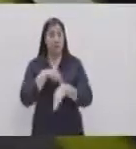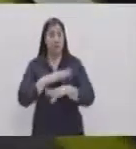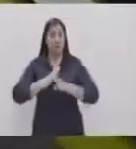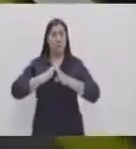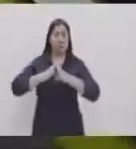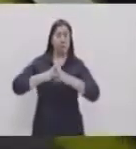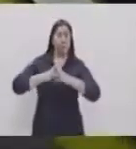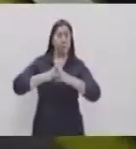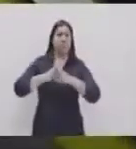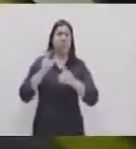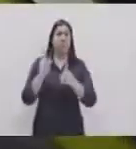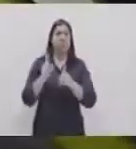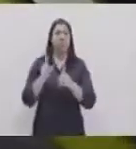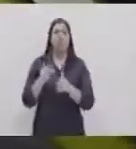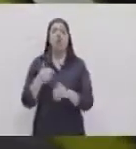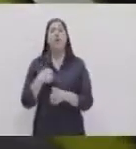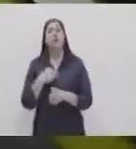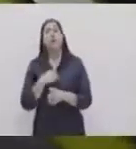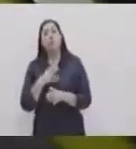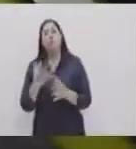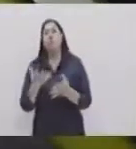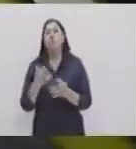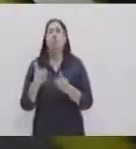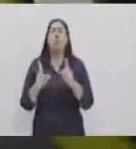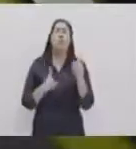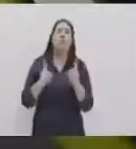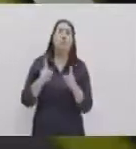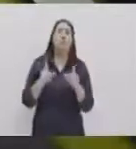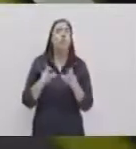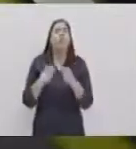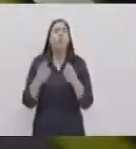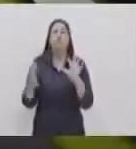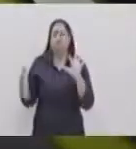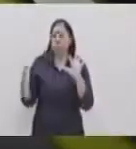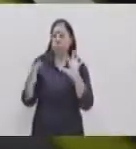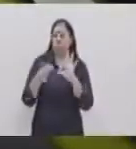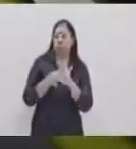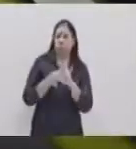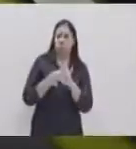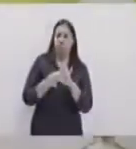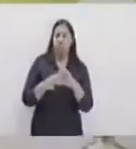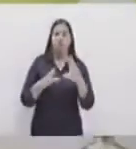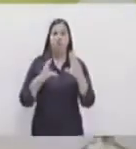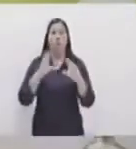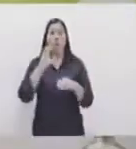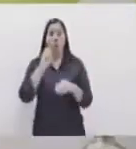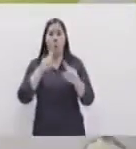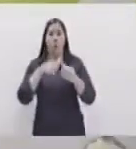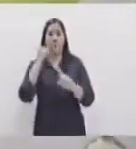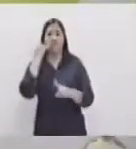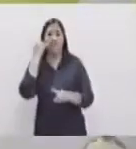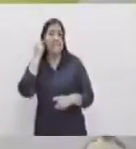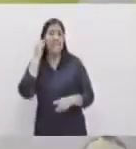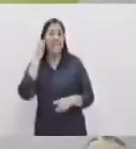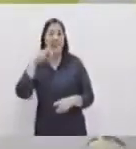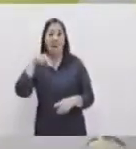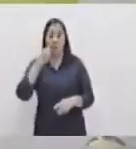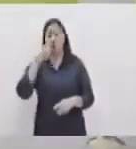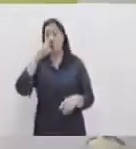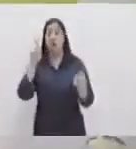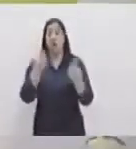seguridad, pues hablaríamos que componentes derivados de la unión de carbono y oxígeno está también el monóxido de